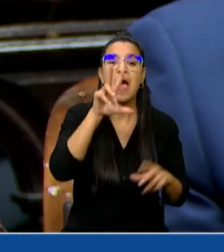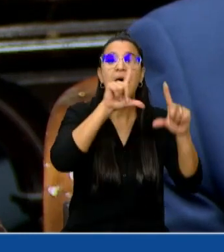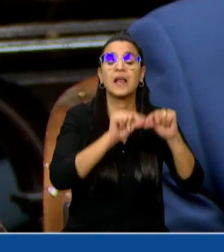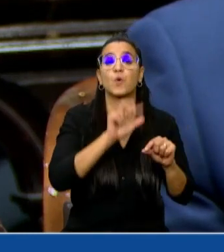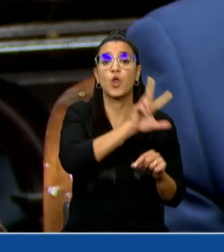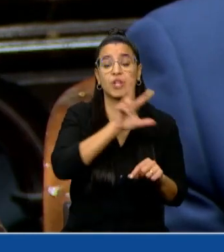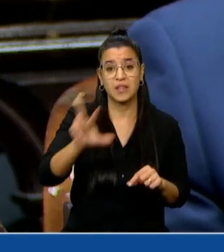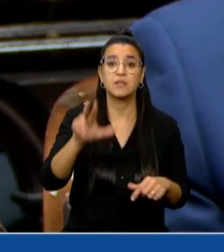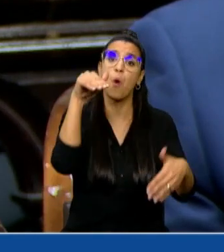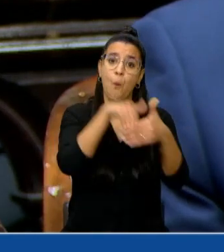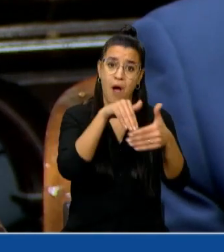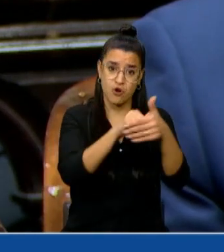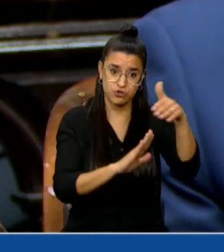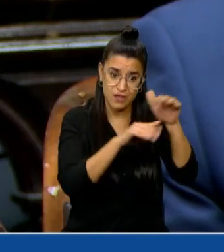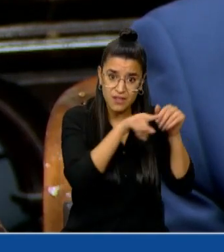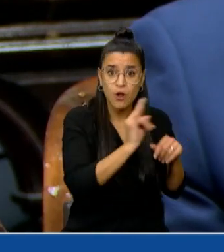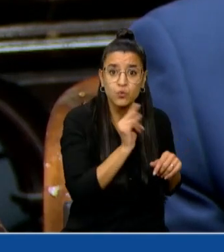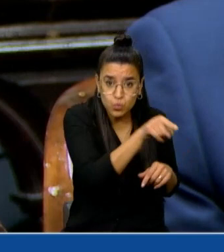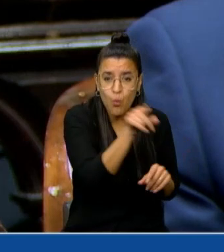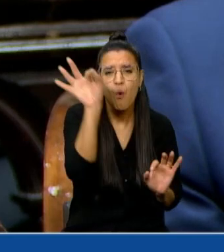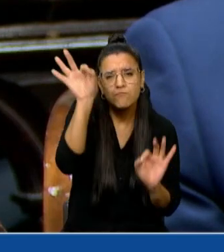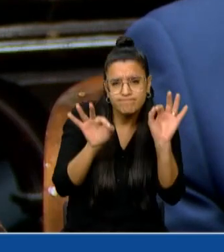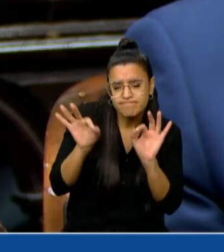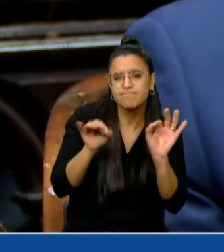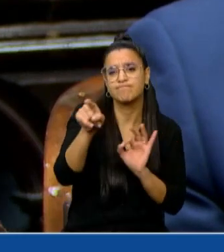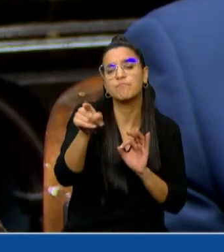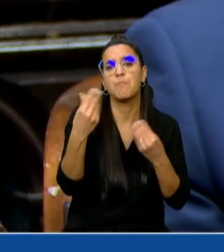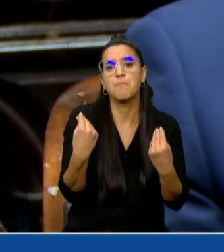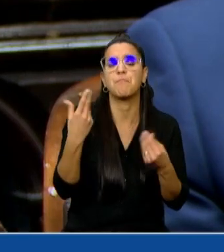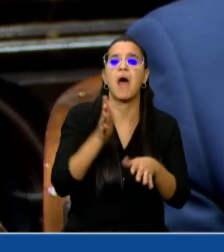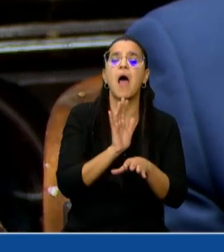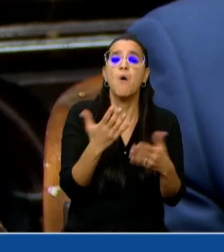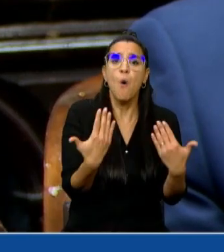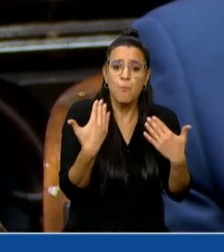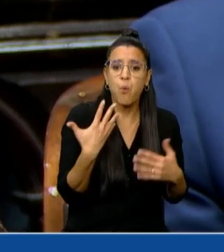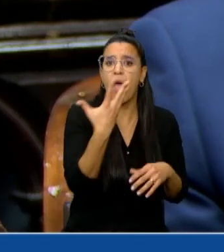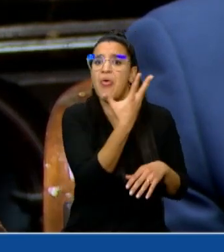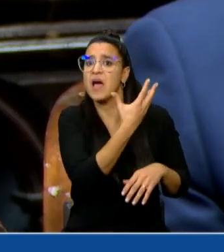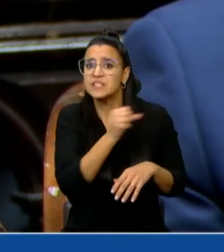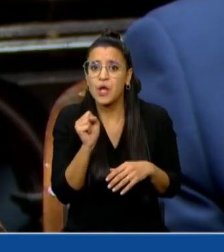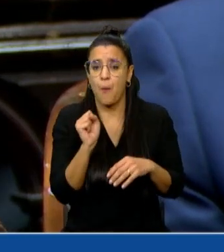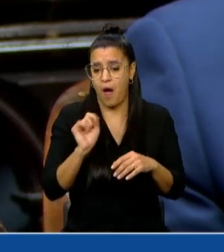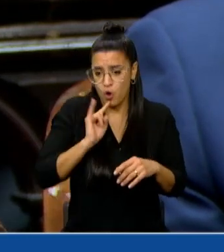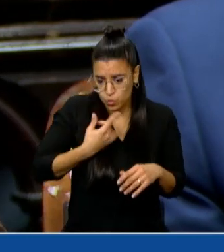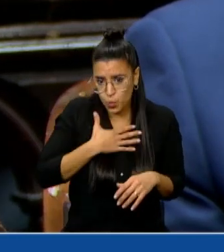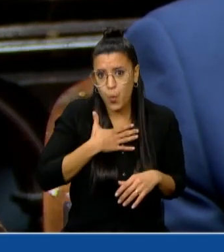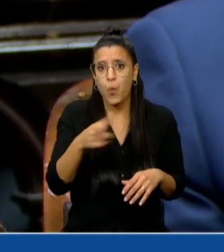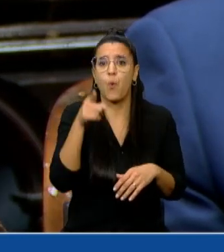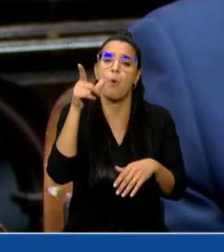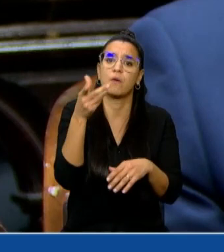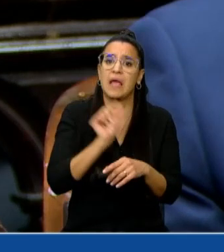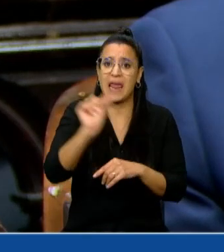se encomienda al Banco Central a establecer un mecanismo que implemente la portabilidad de los créditos comprendidos en la presente